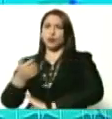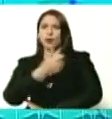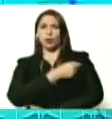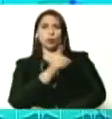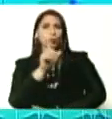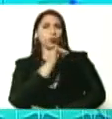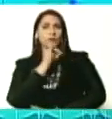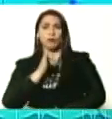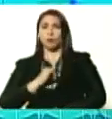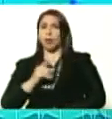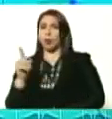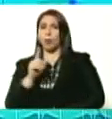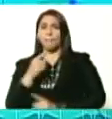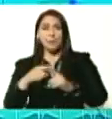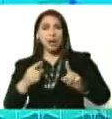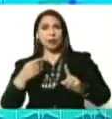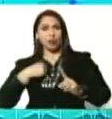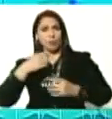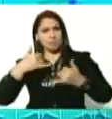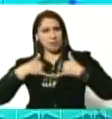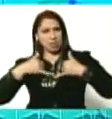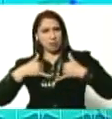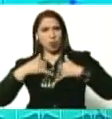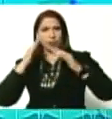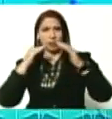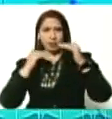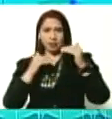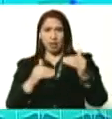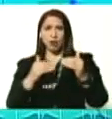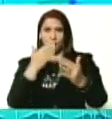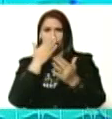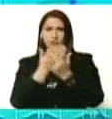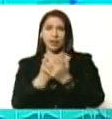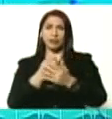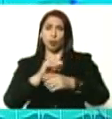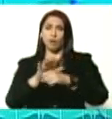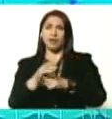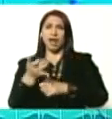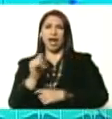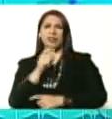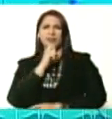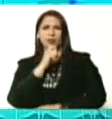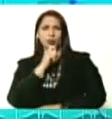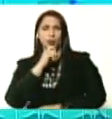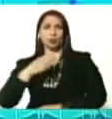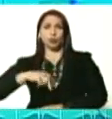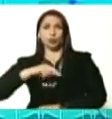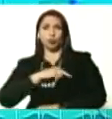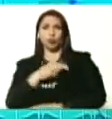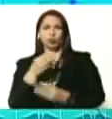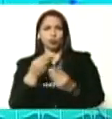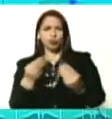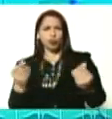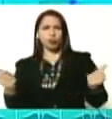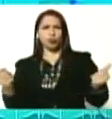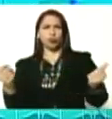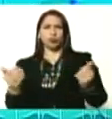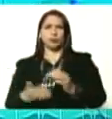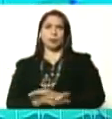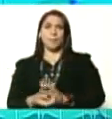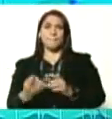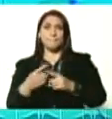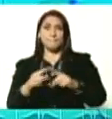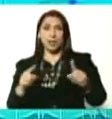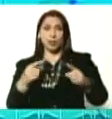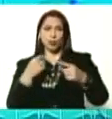de frente. Con la de COVID tenemos dificultades, que estamos subsanando, pero digo en el resto